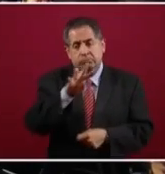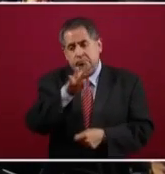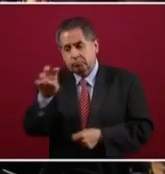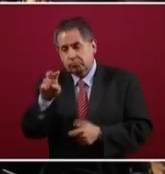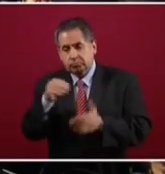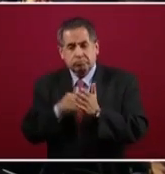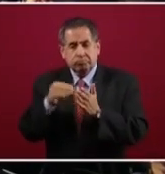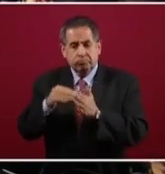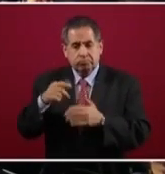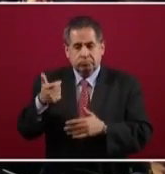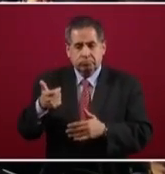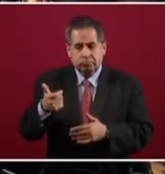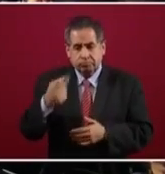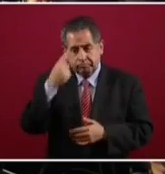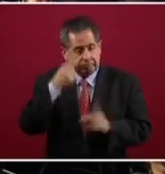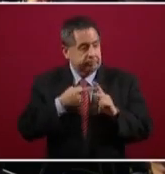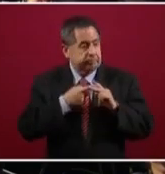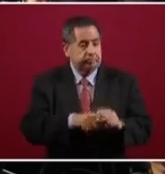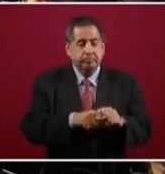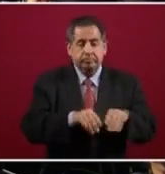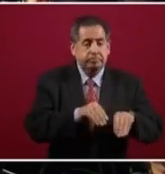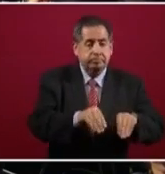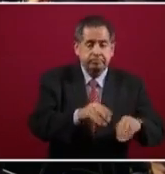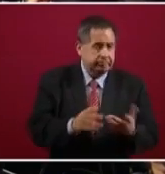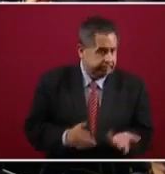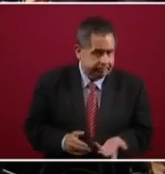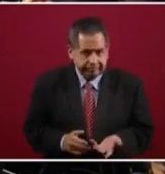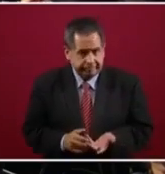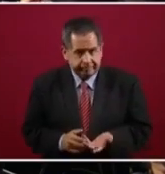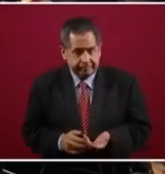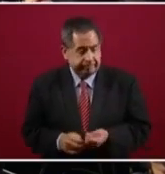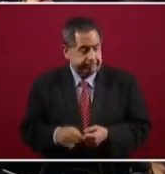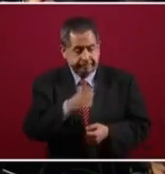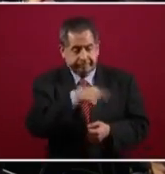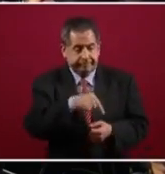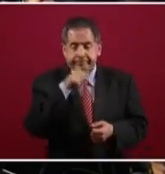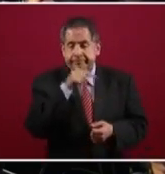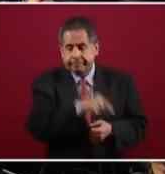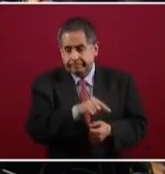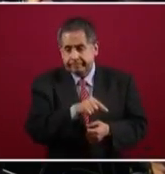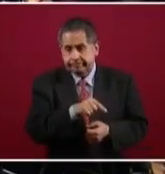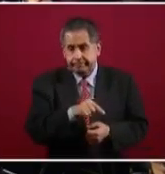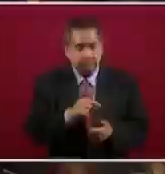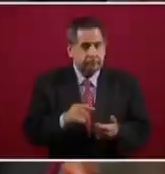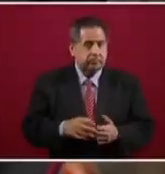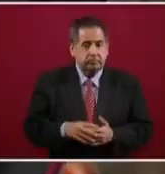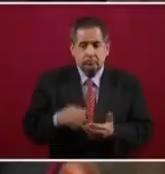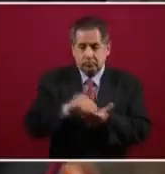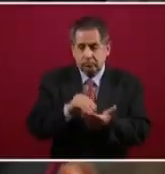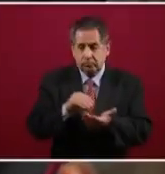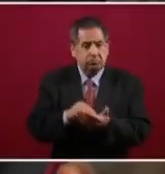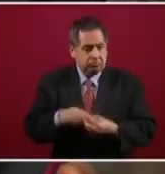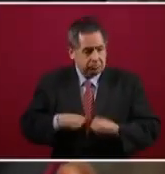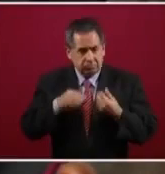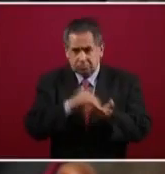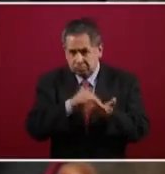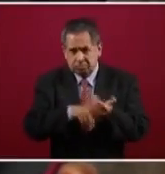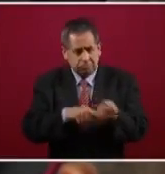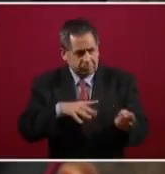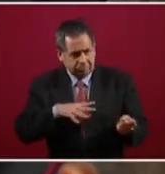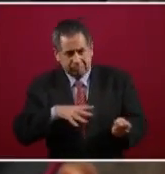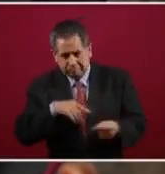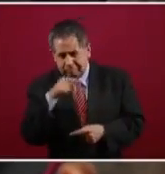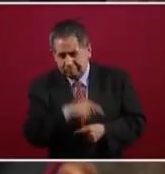400 millones de pesos, solo para operar. Bueno, pues este organismo, presidente, sigue vivo.